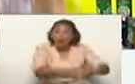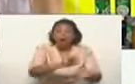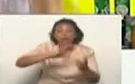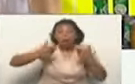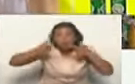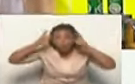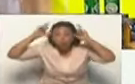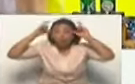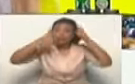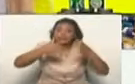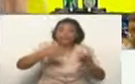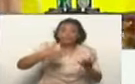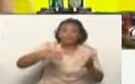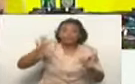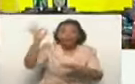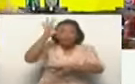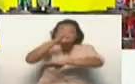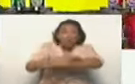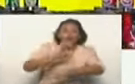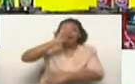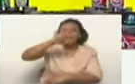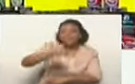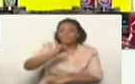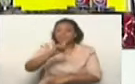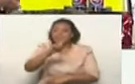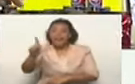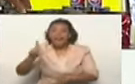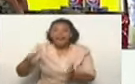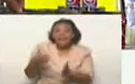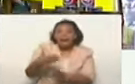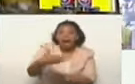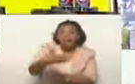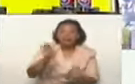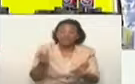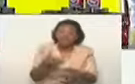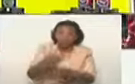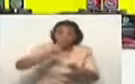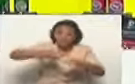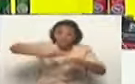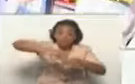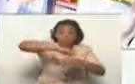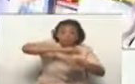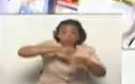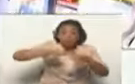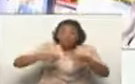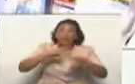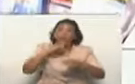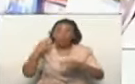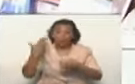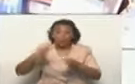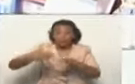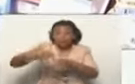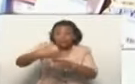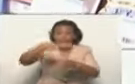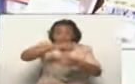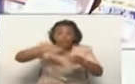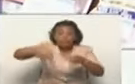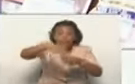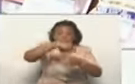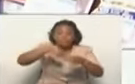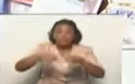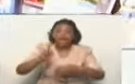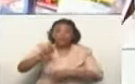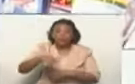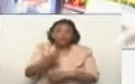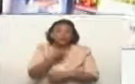acuicultura. Bueno, aquí tenemos también, fíjese, sardinas en aceite vegetal. Estas las he probado, son muy buenas. Muy buenas. ¿Ah? A quien